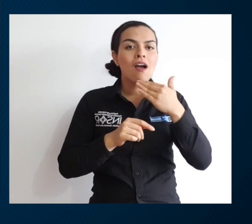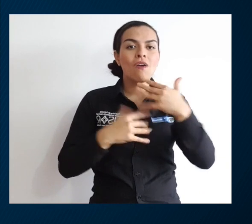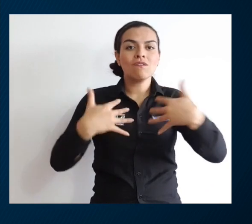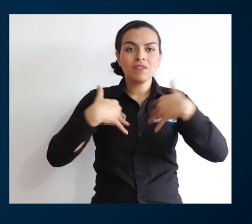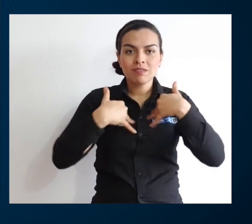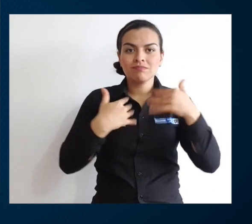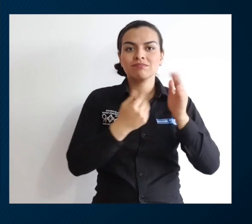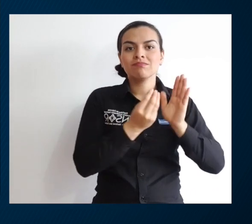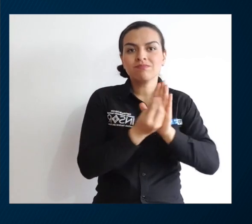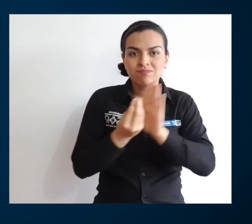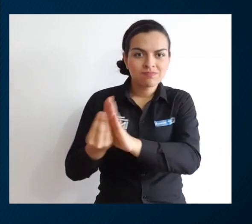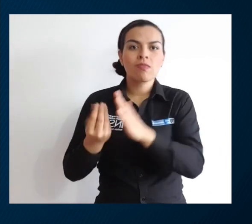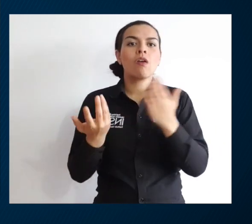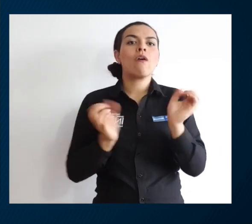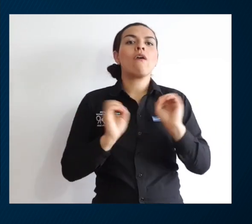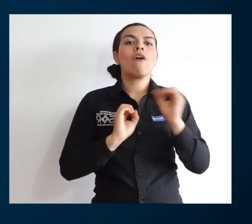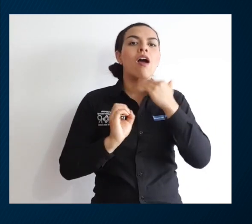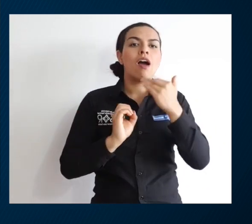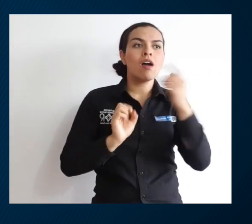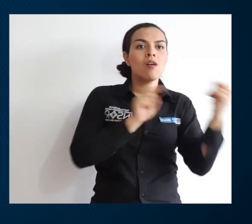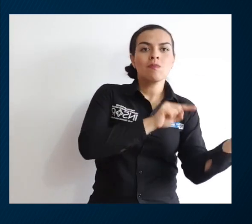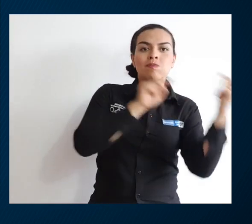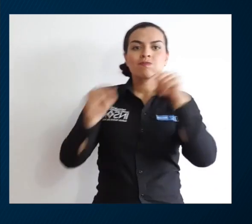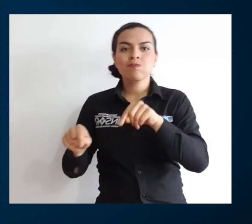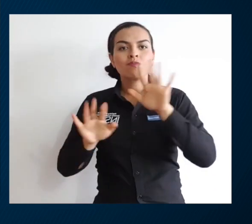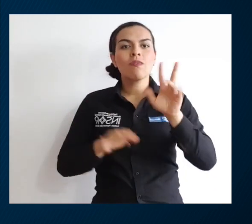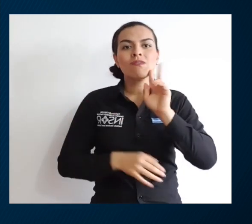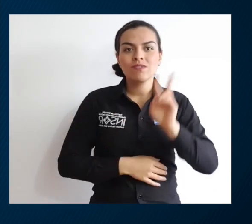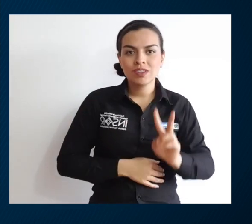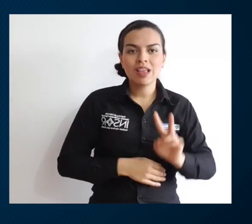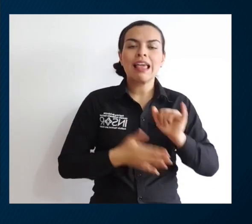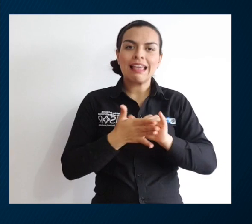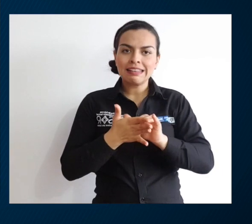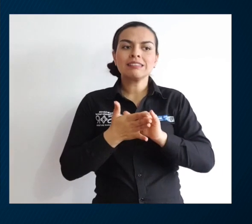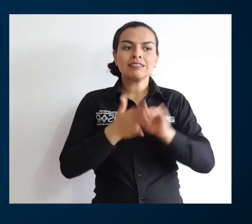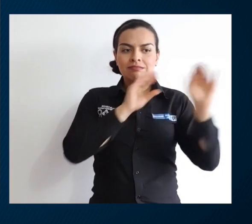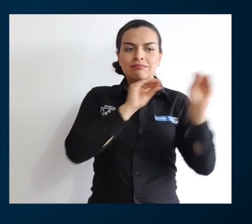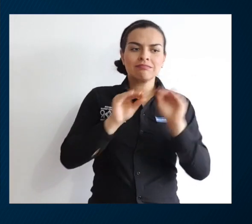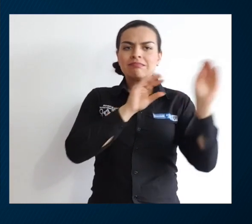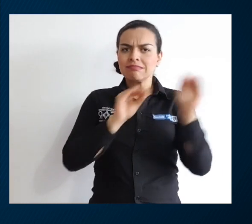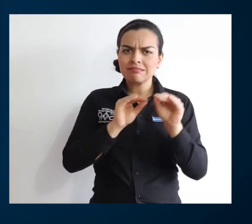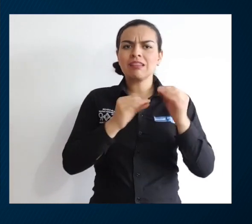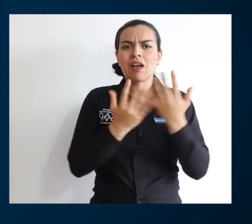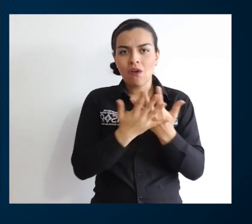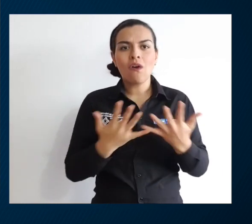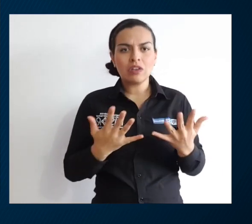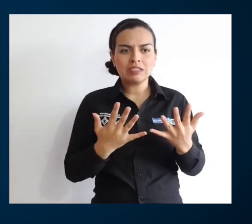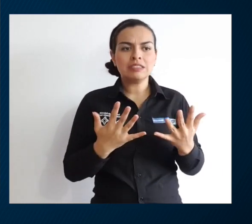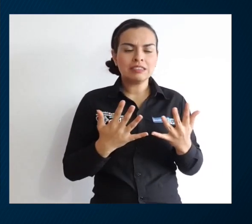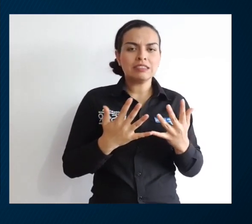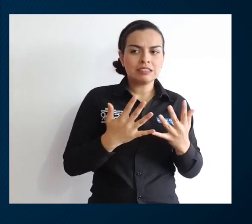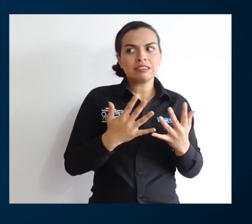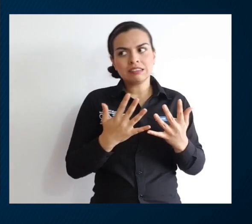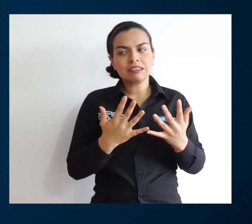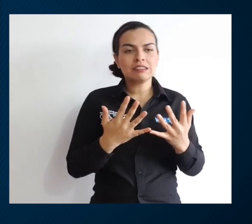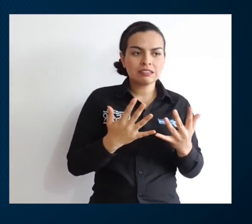que incluye estudiantes provenientes de familias de desplazamiento forzado, migrantes venezolanos que vienen a vivir a la